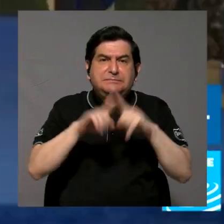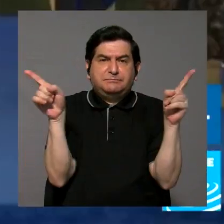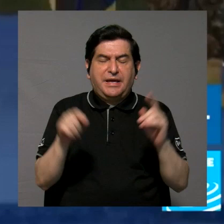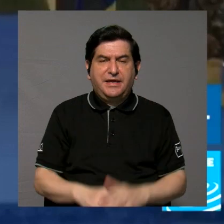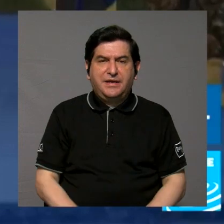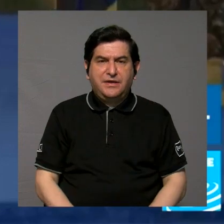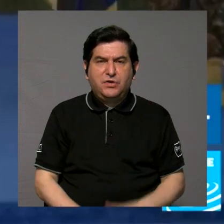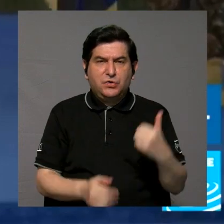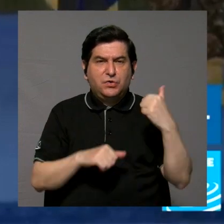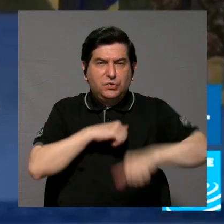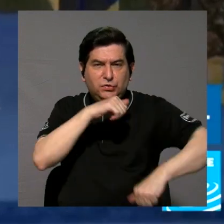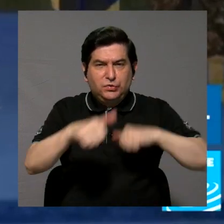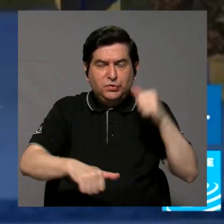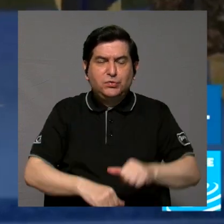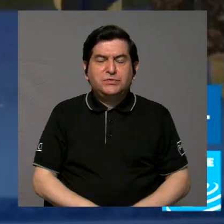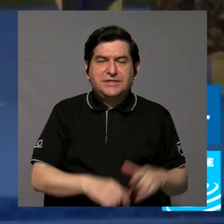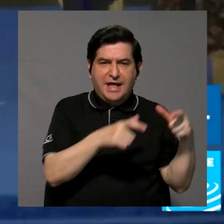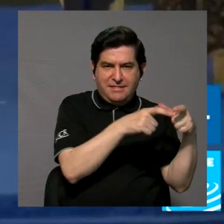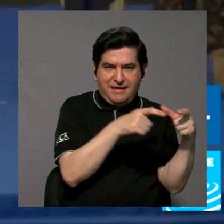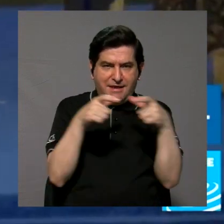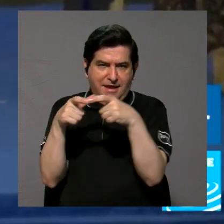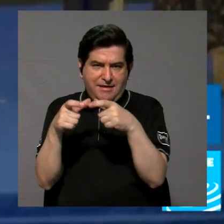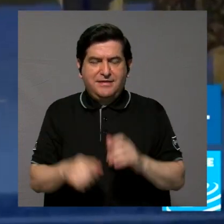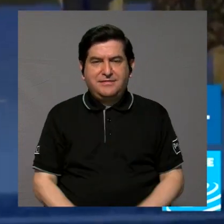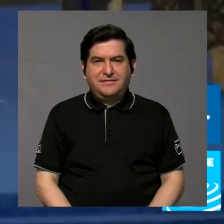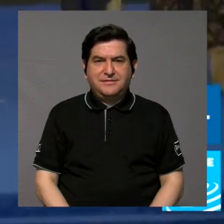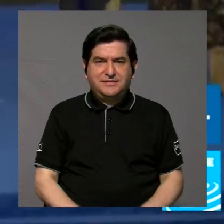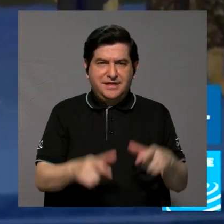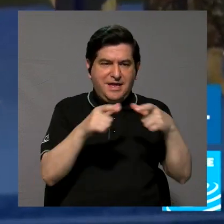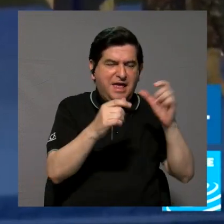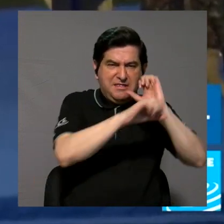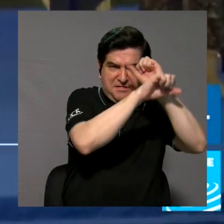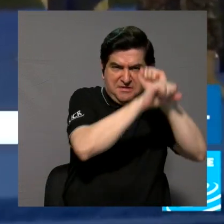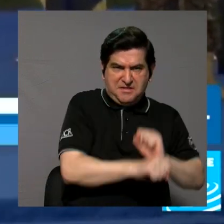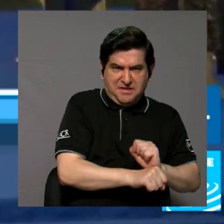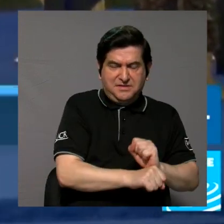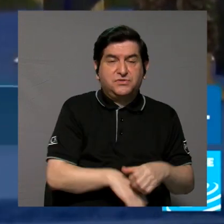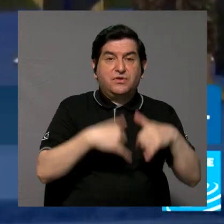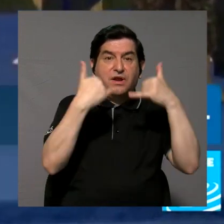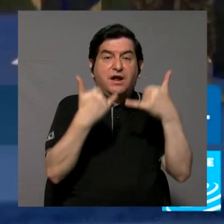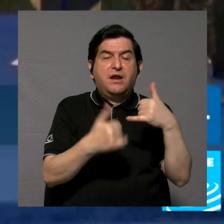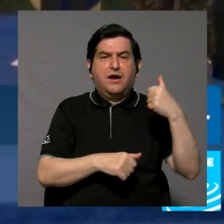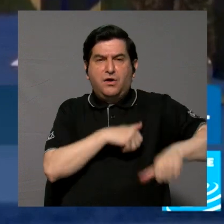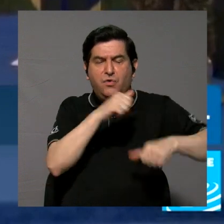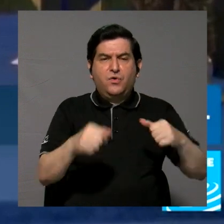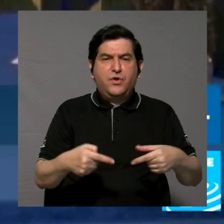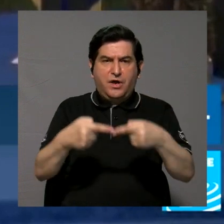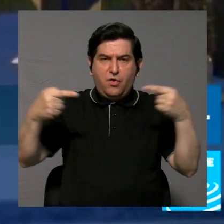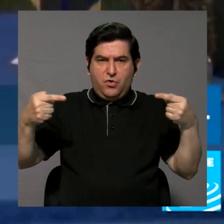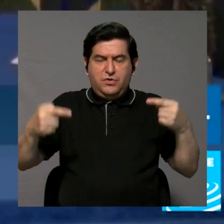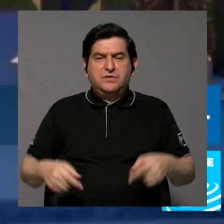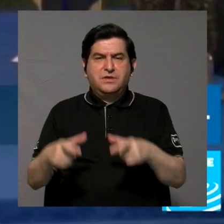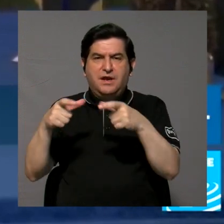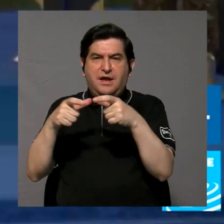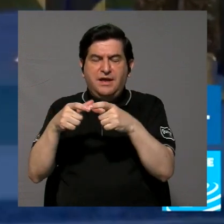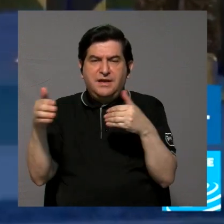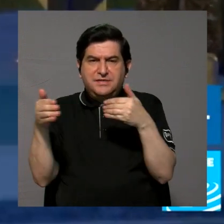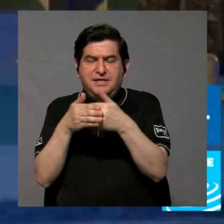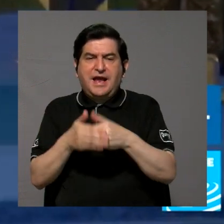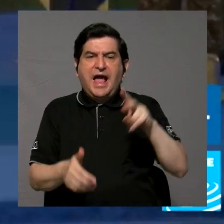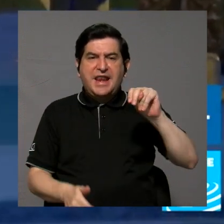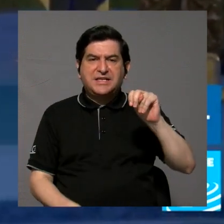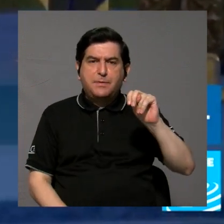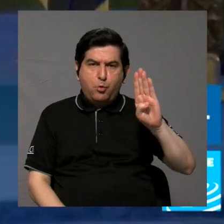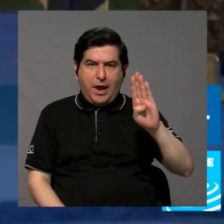hay una disputa entre élites, ¿verdad? Entonces tenemos las élites tradicionales que ahora están disputando con las élites más cercanas al buquelismo,